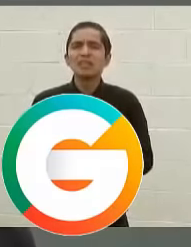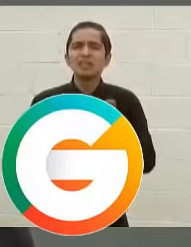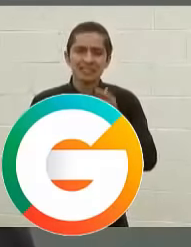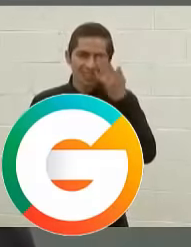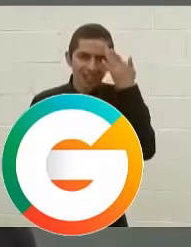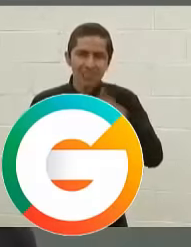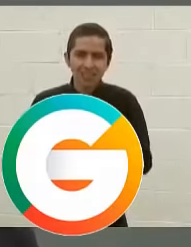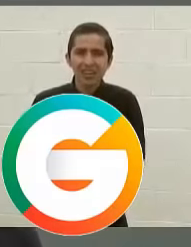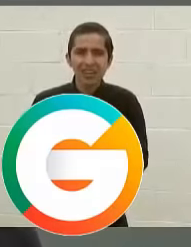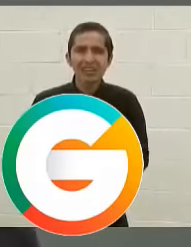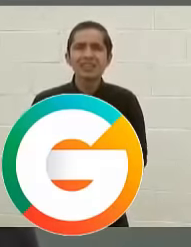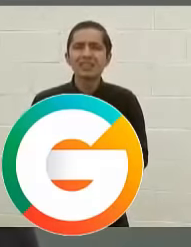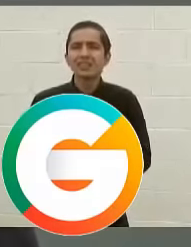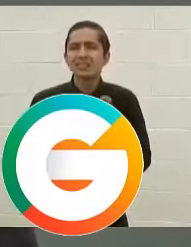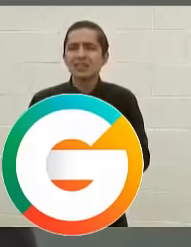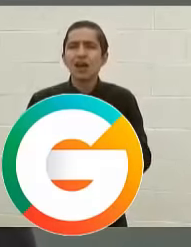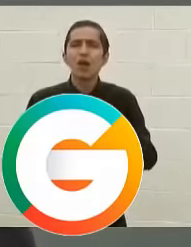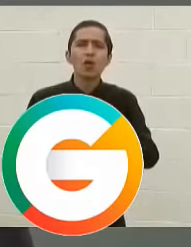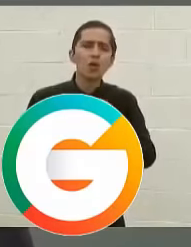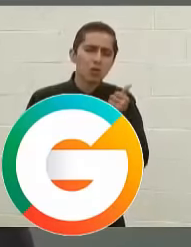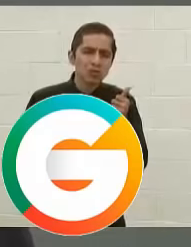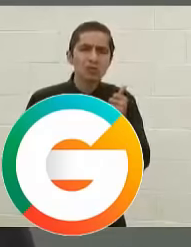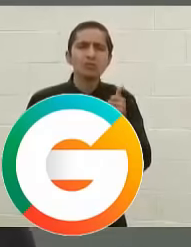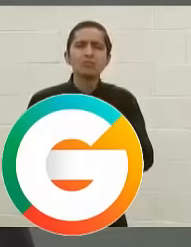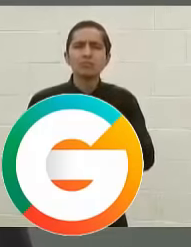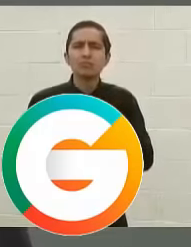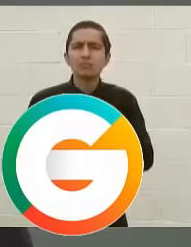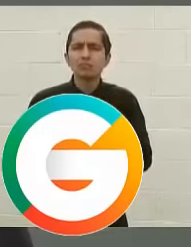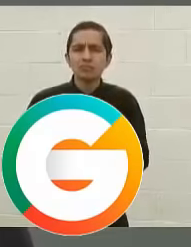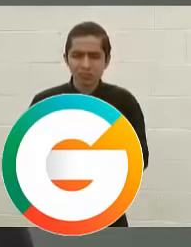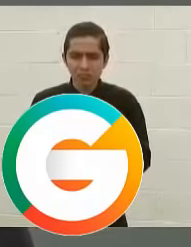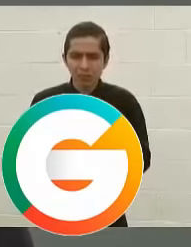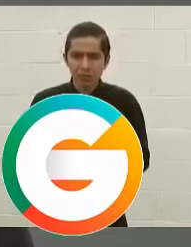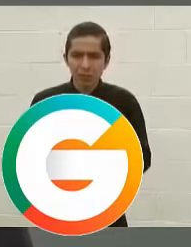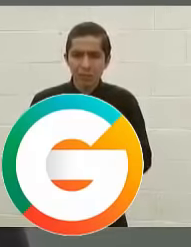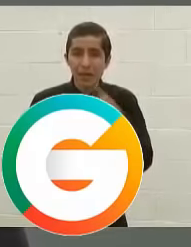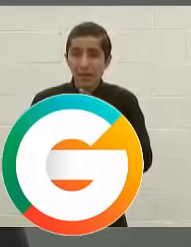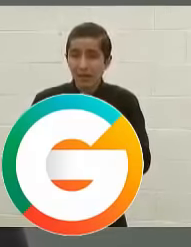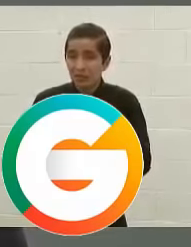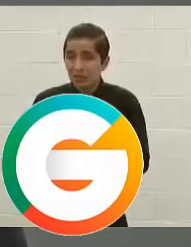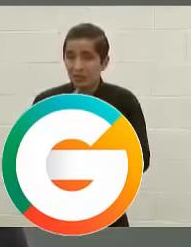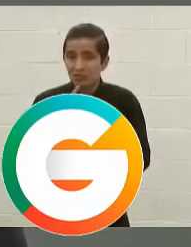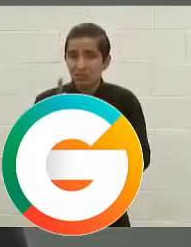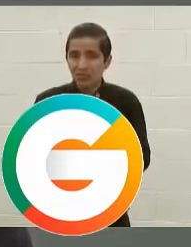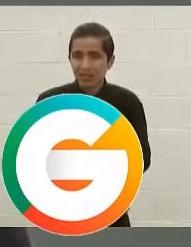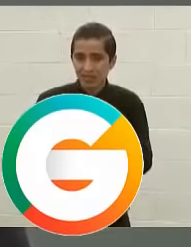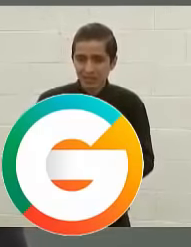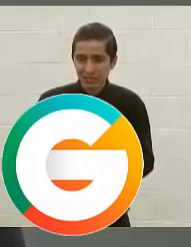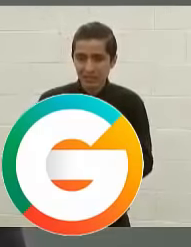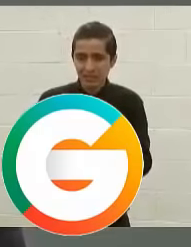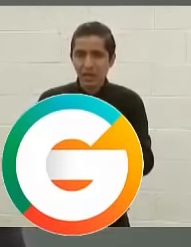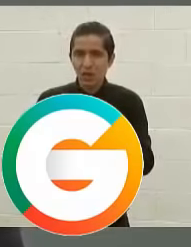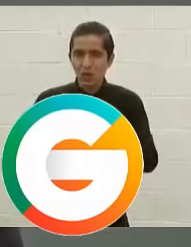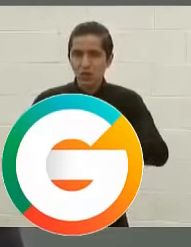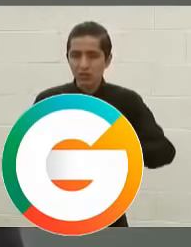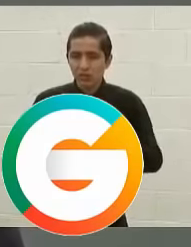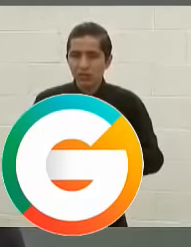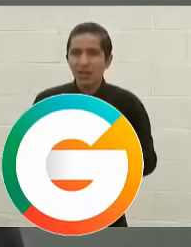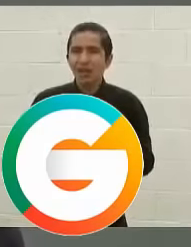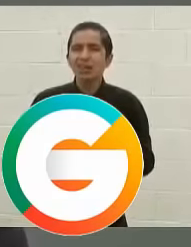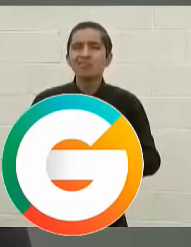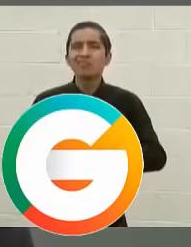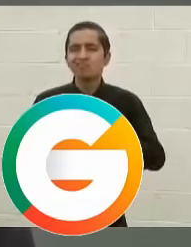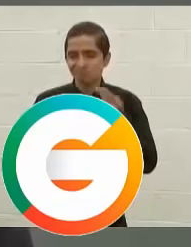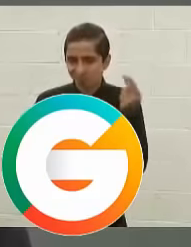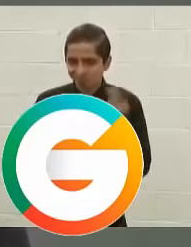sabe y otra es lo que se puede probar. Y para iniciar un proceso judicial hay